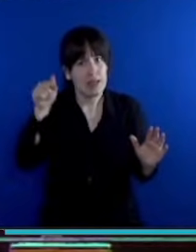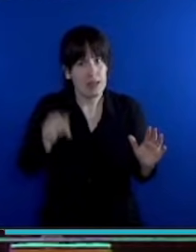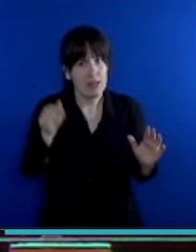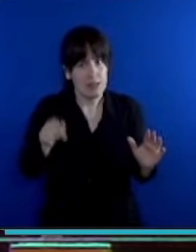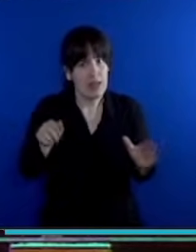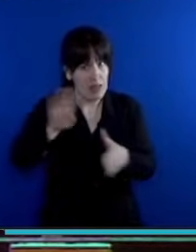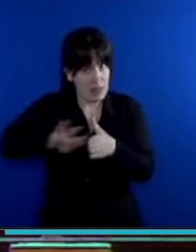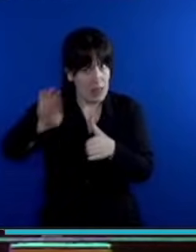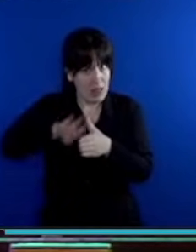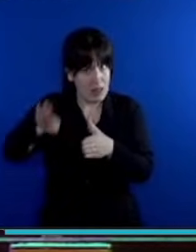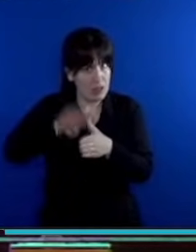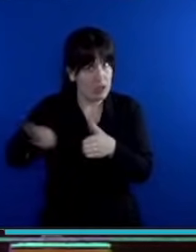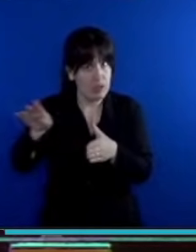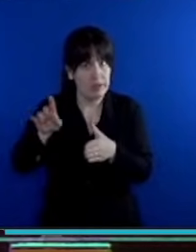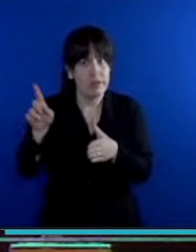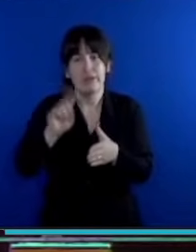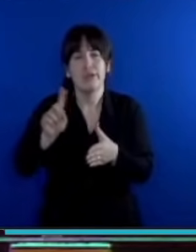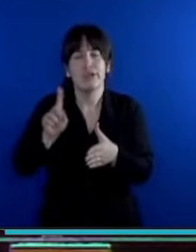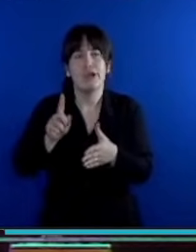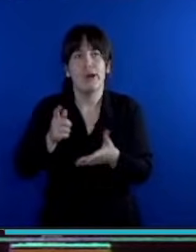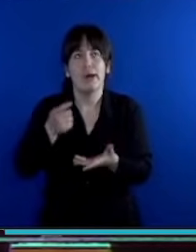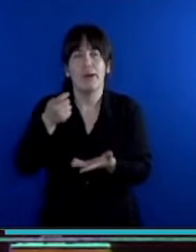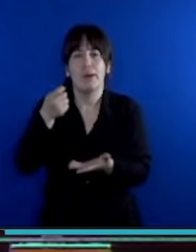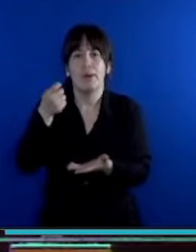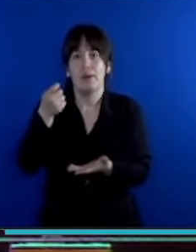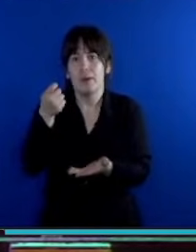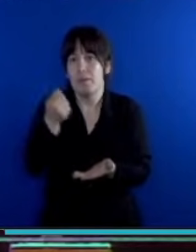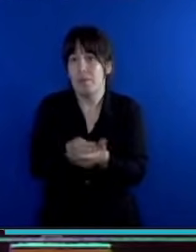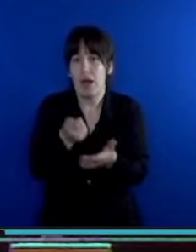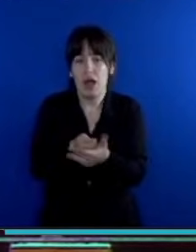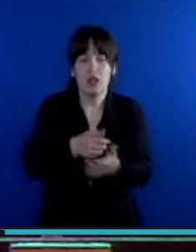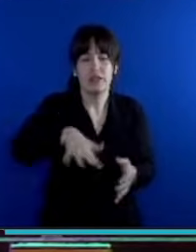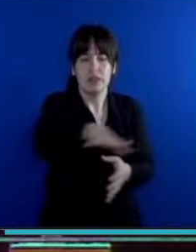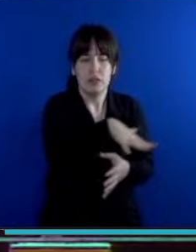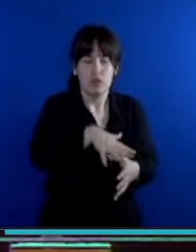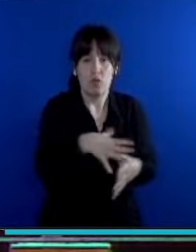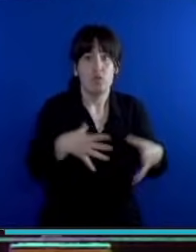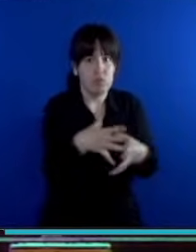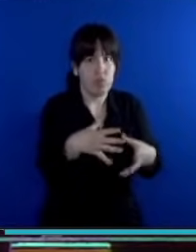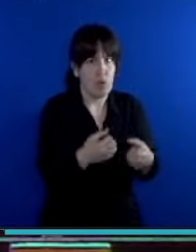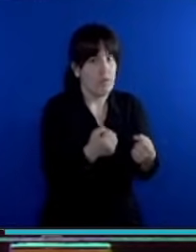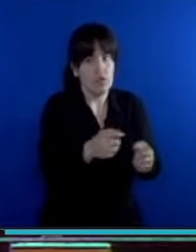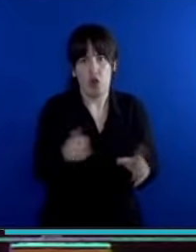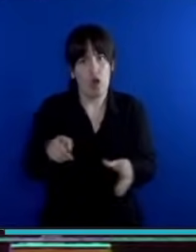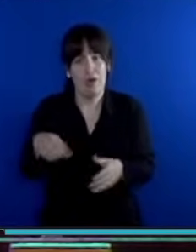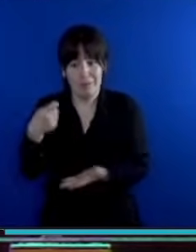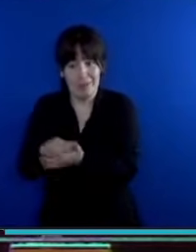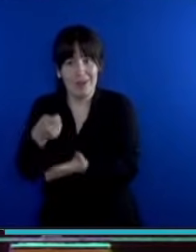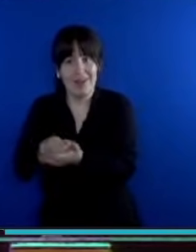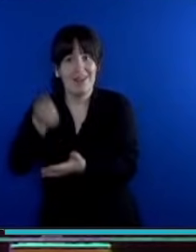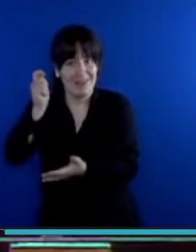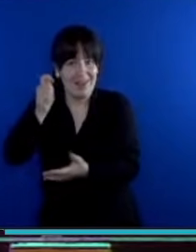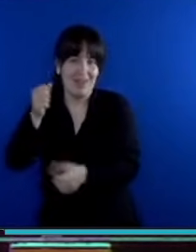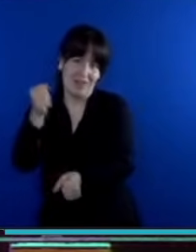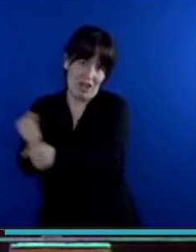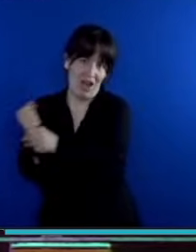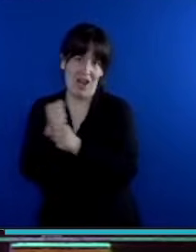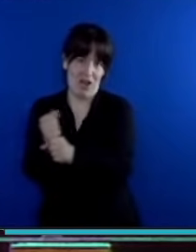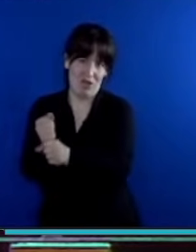esta deuda no la está pagando ni los sectores más concentrados de la provincia, la están pagando las y los